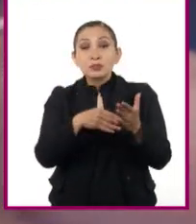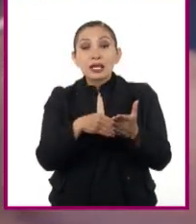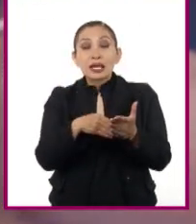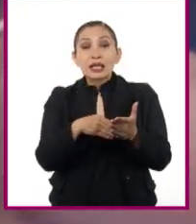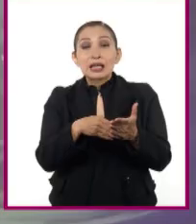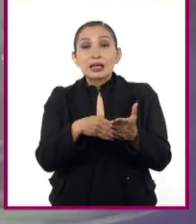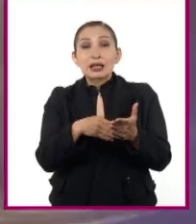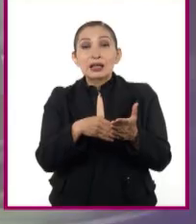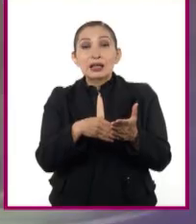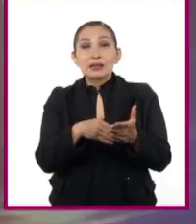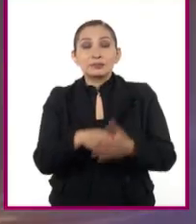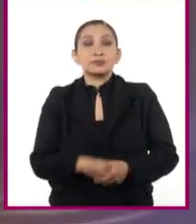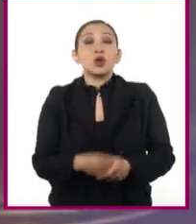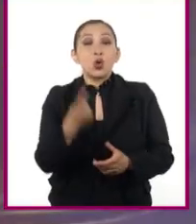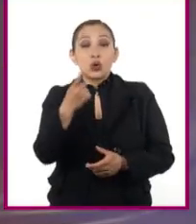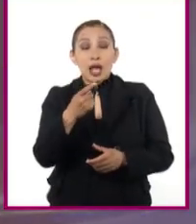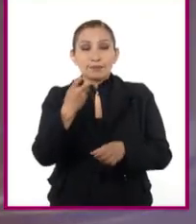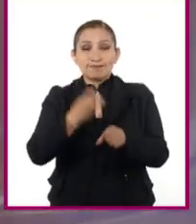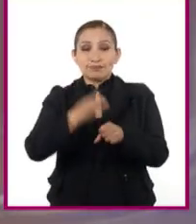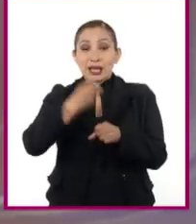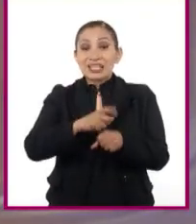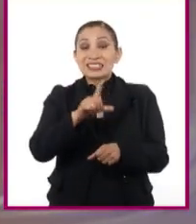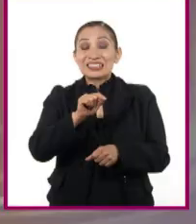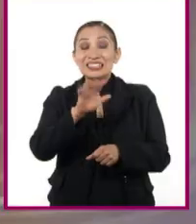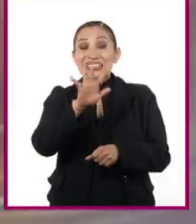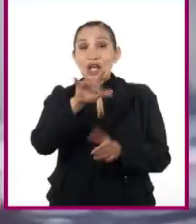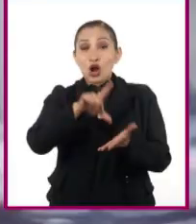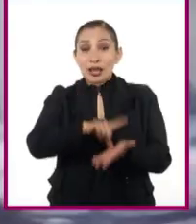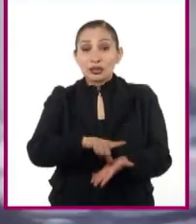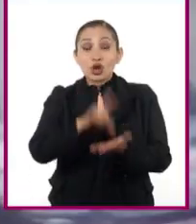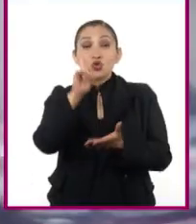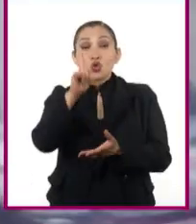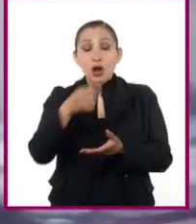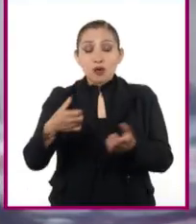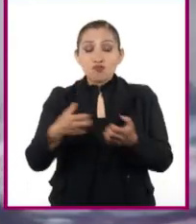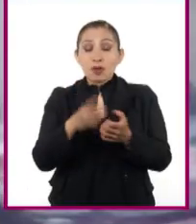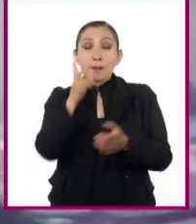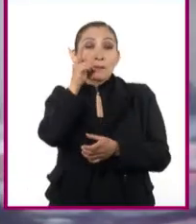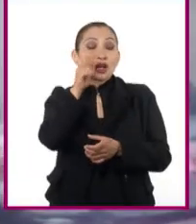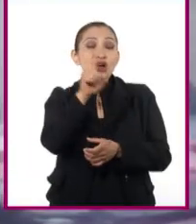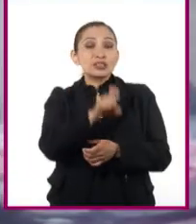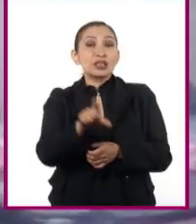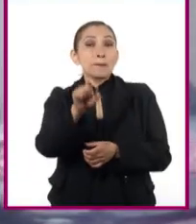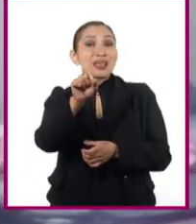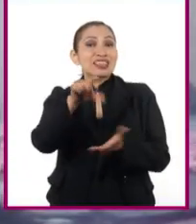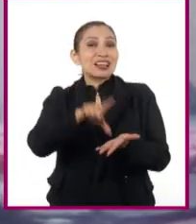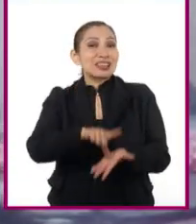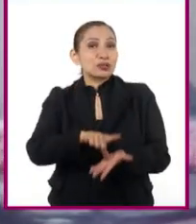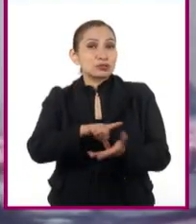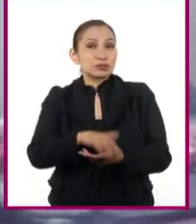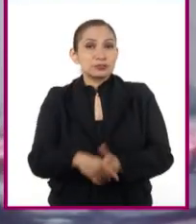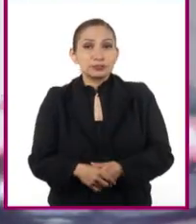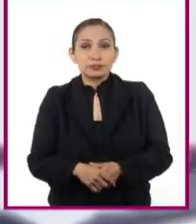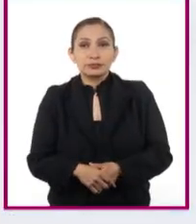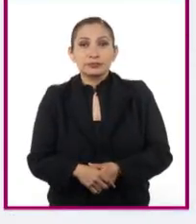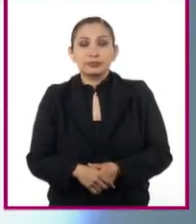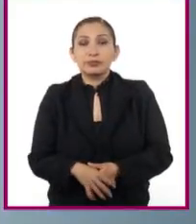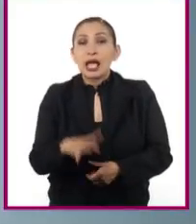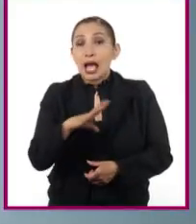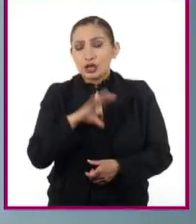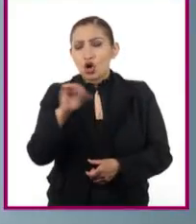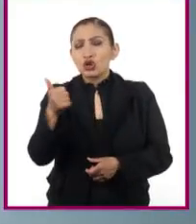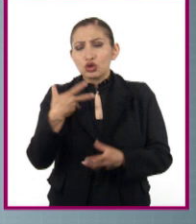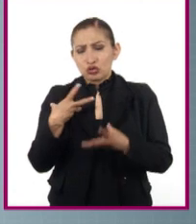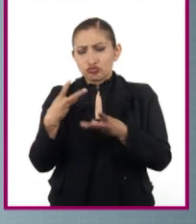2.000. Una cerveza, 75. Y una copa de vino, 120 litros.